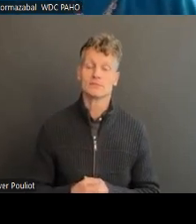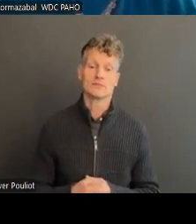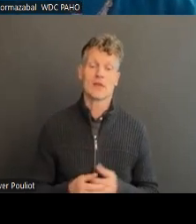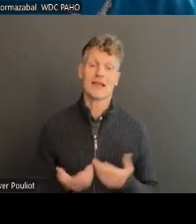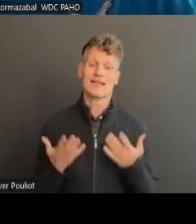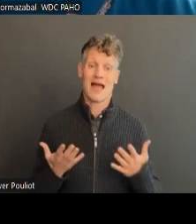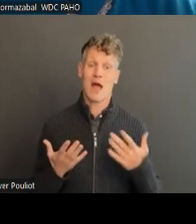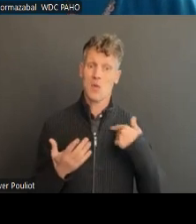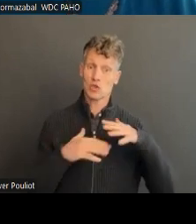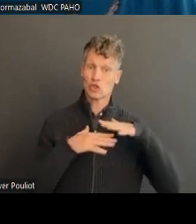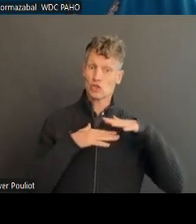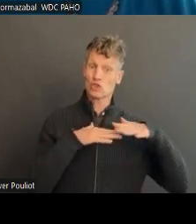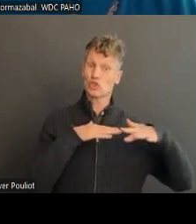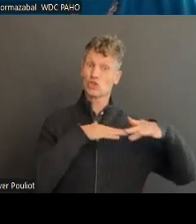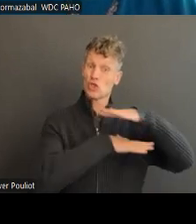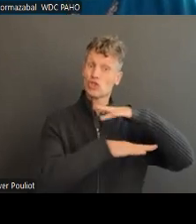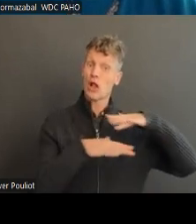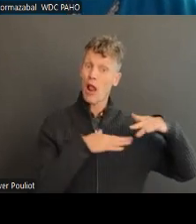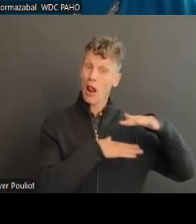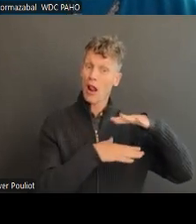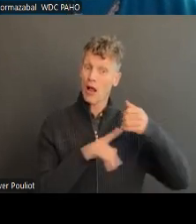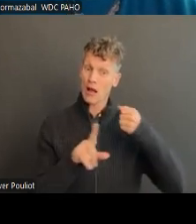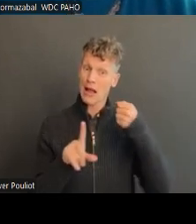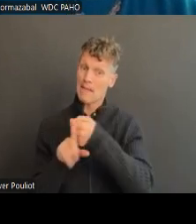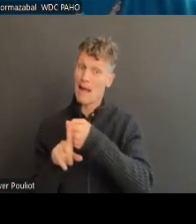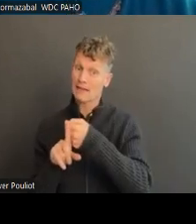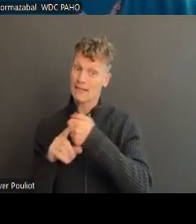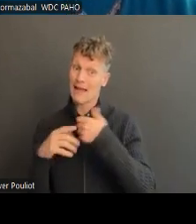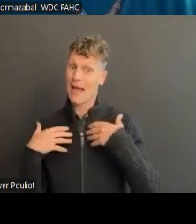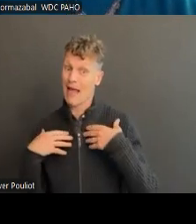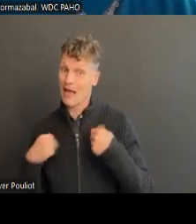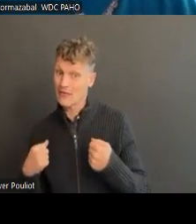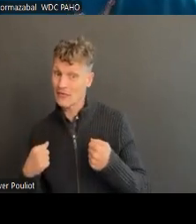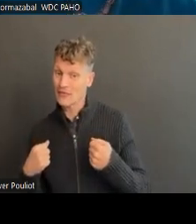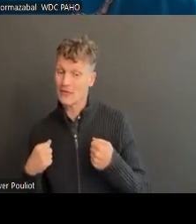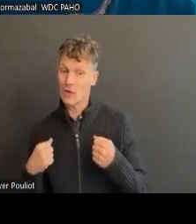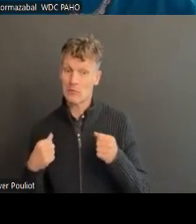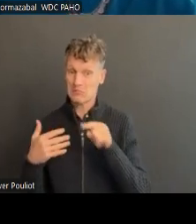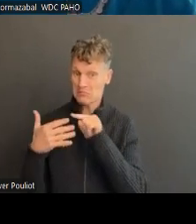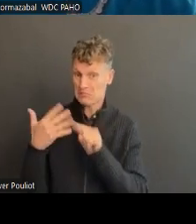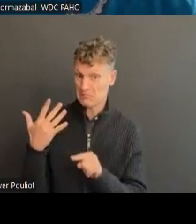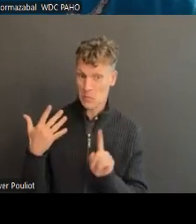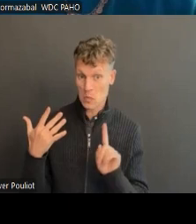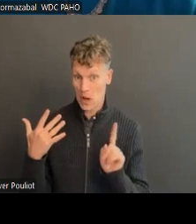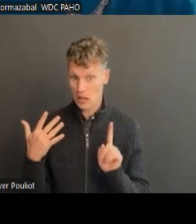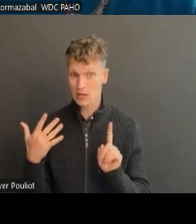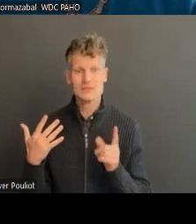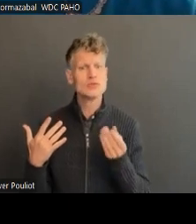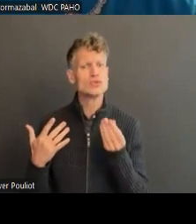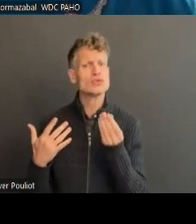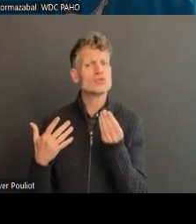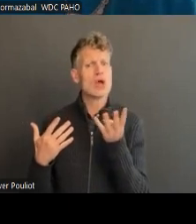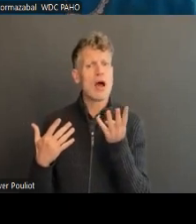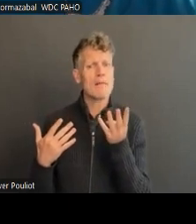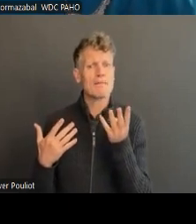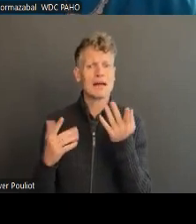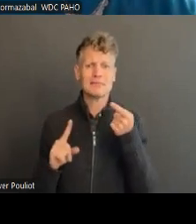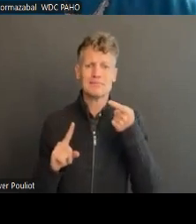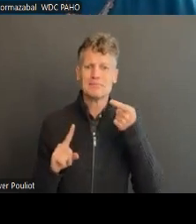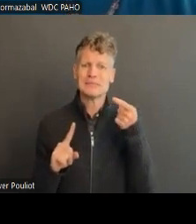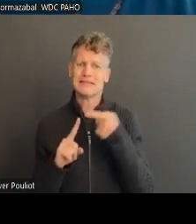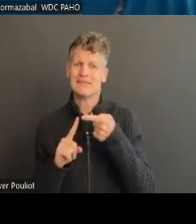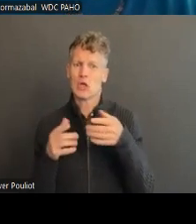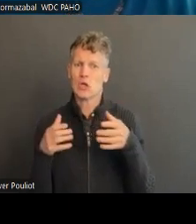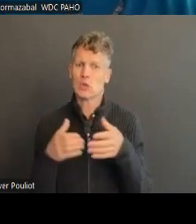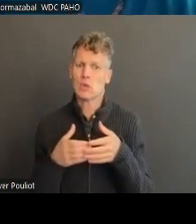que se concentren de determinados grupos sociales o territorios, tiene una explicación y tiene una base basado en los contextos en los